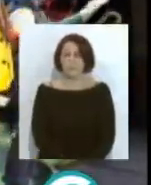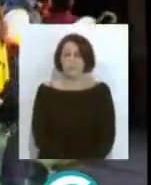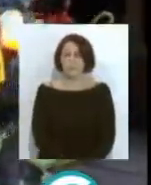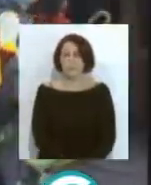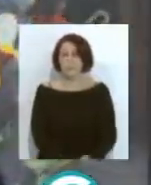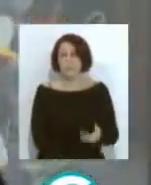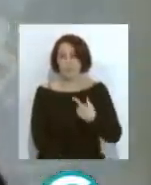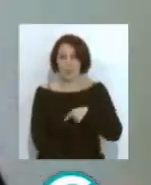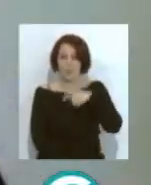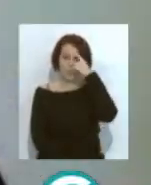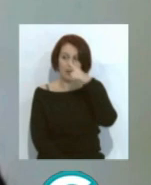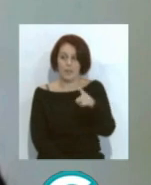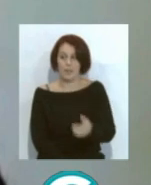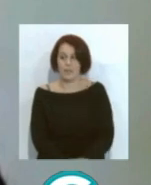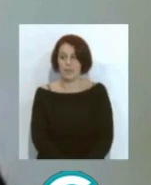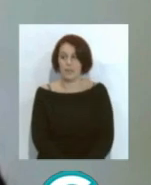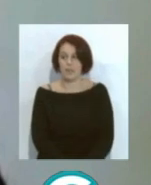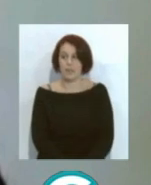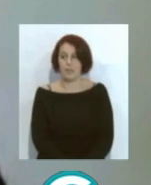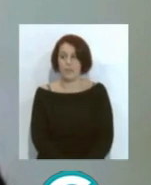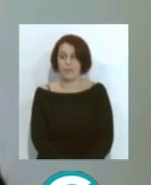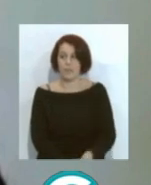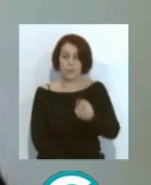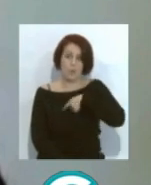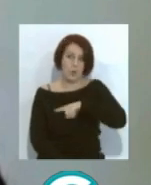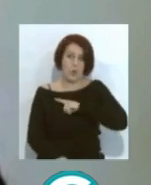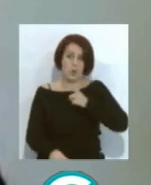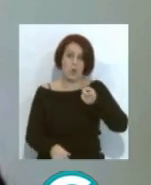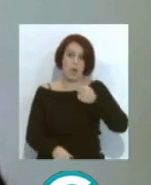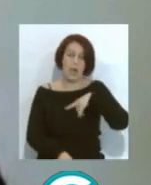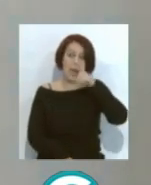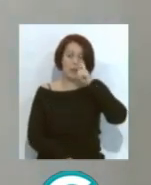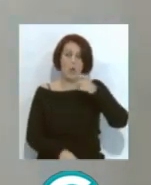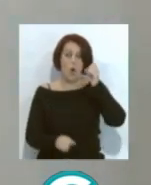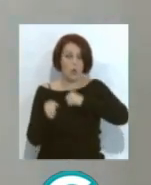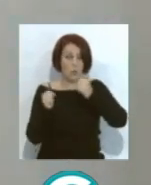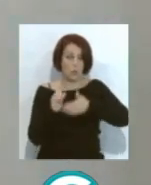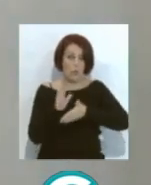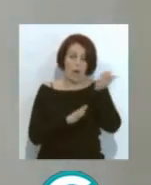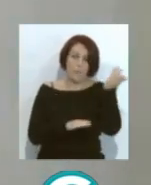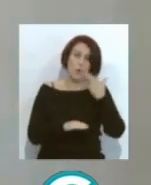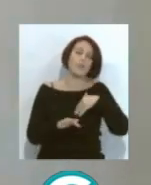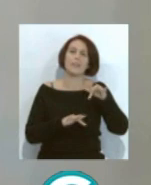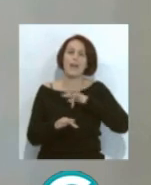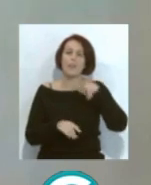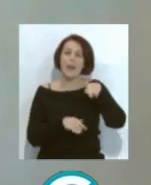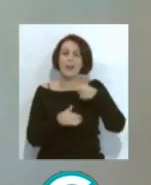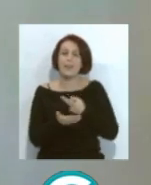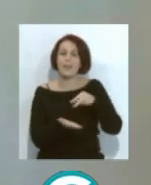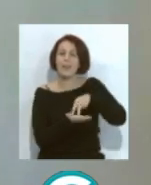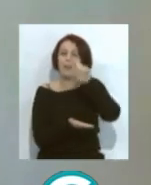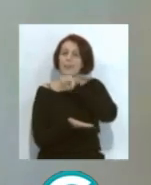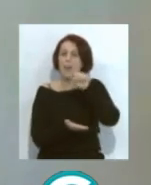ya sabes, fue el teatro donde estrenamos el año que nos fuimos del concurso. Tenemos muy buenos recuerdos y muy buena